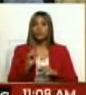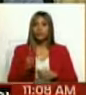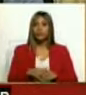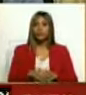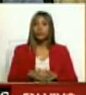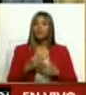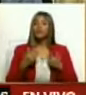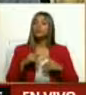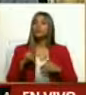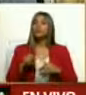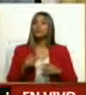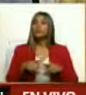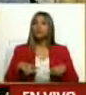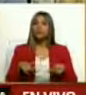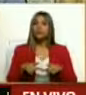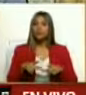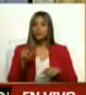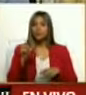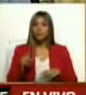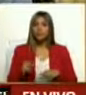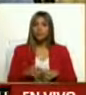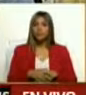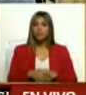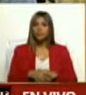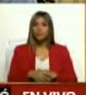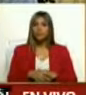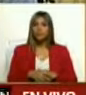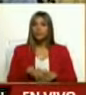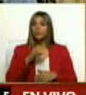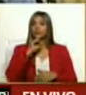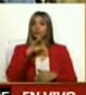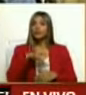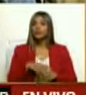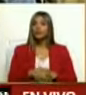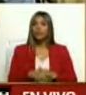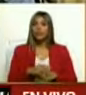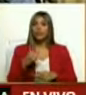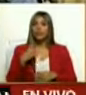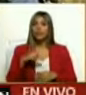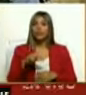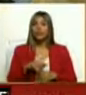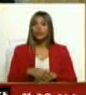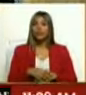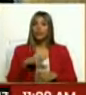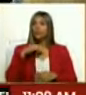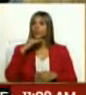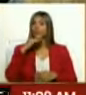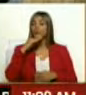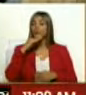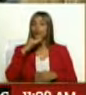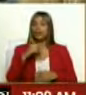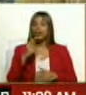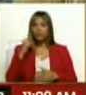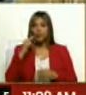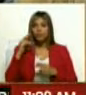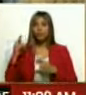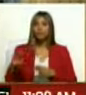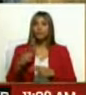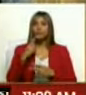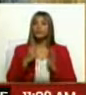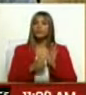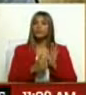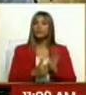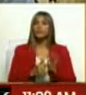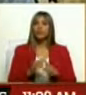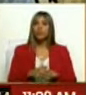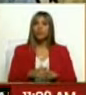por supuesto que el territorio Esequibo ha sido históricamente y tiene los suficientes méritos para demostrarse